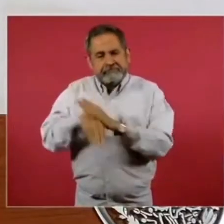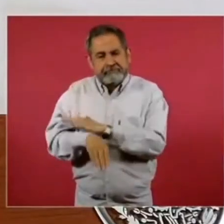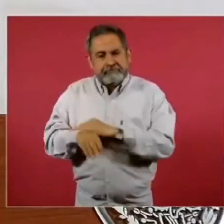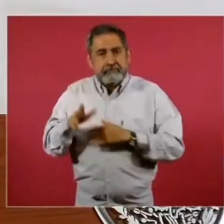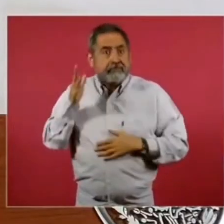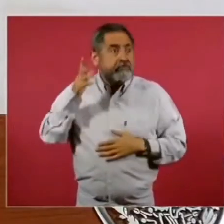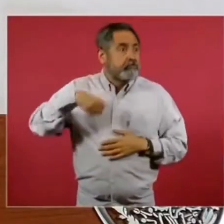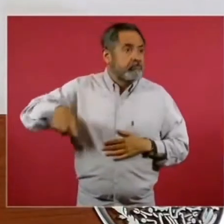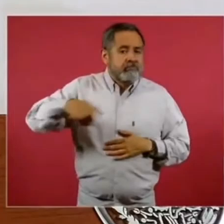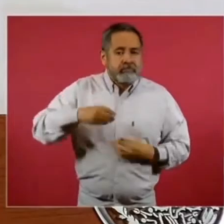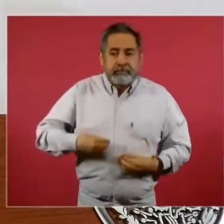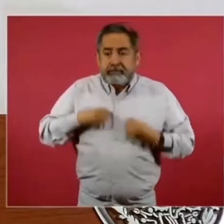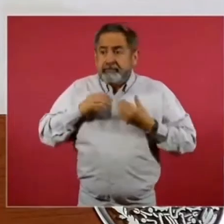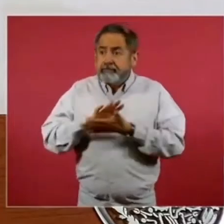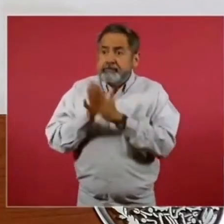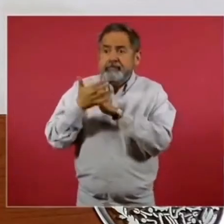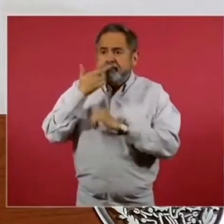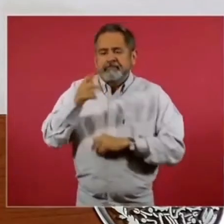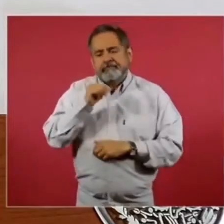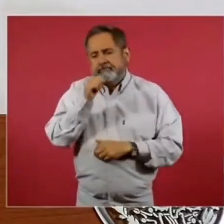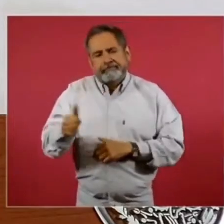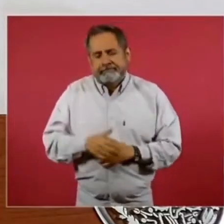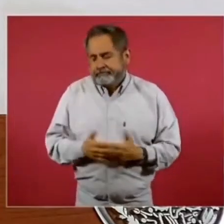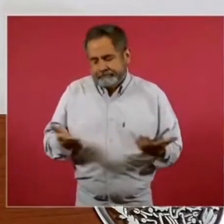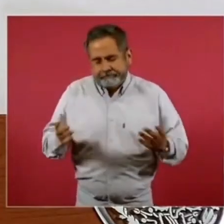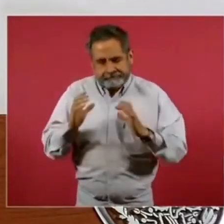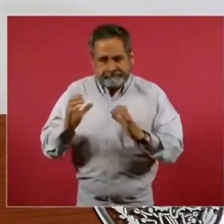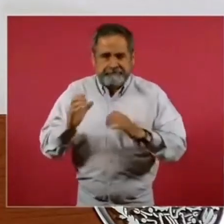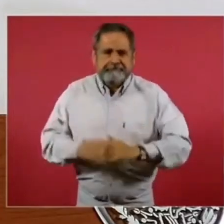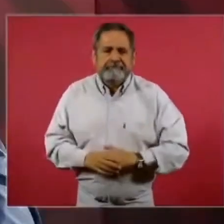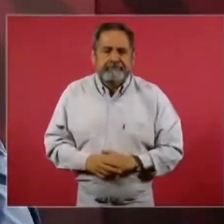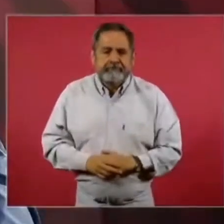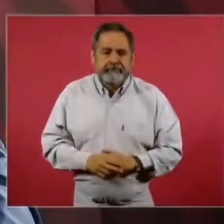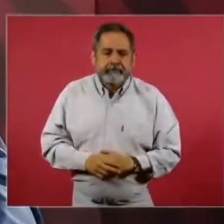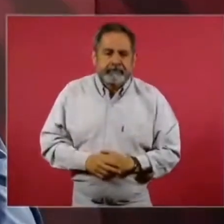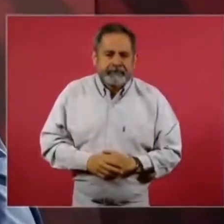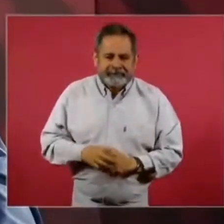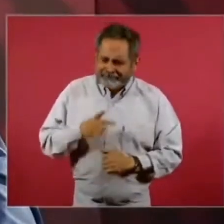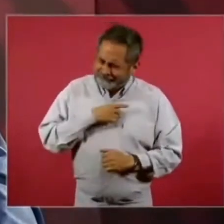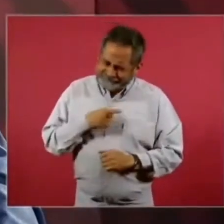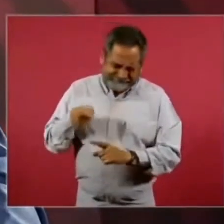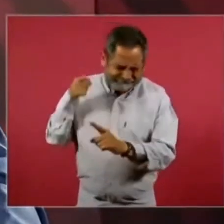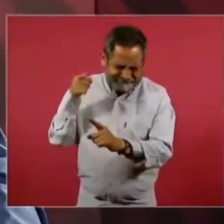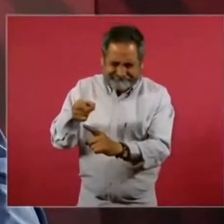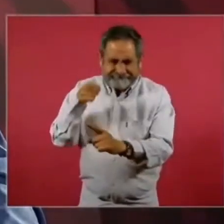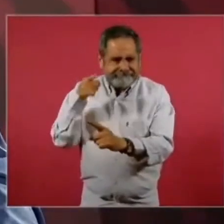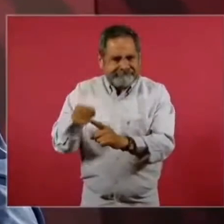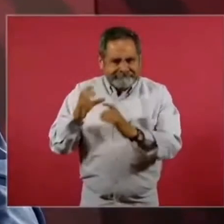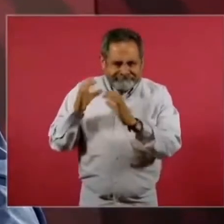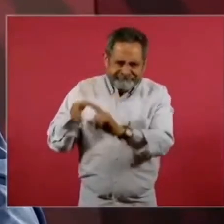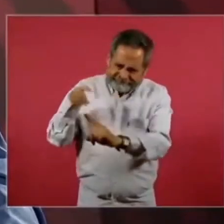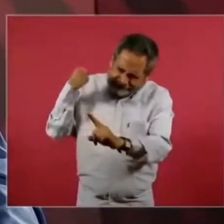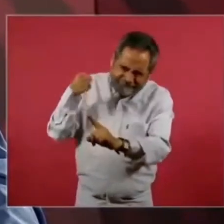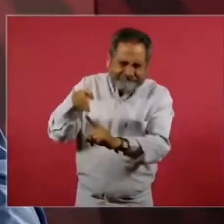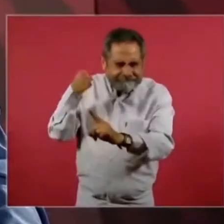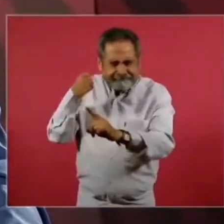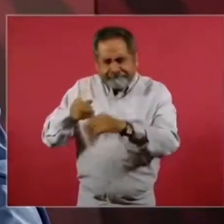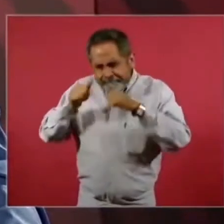vivir en una sociedad mejor entonces hay que estar